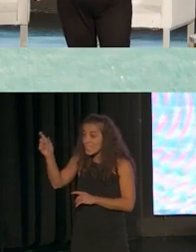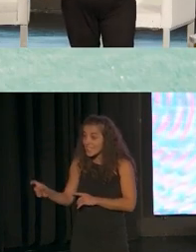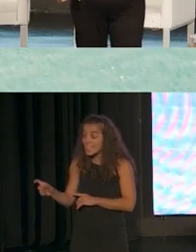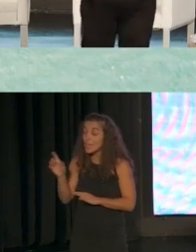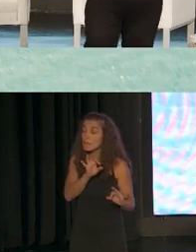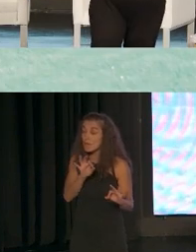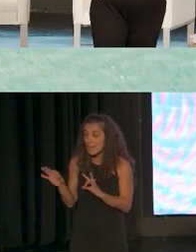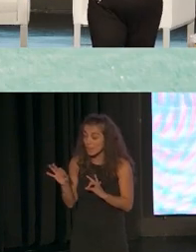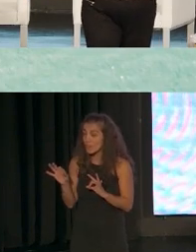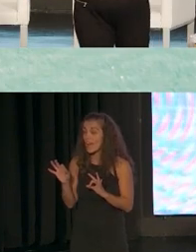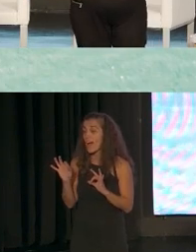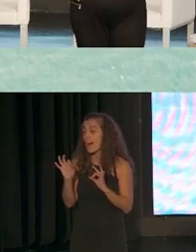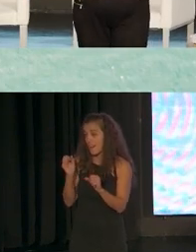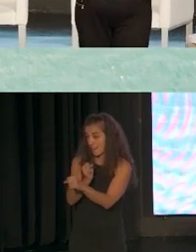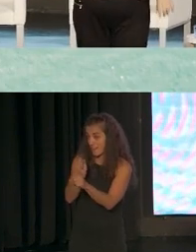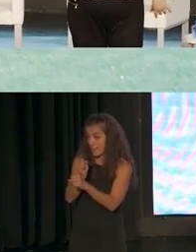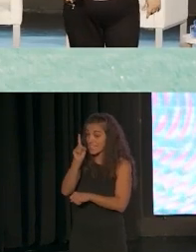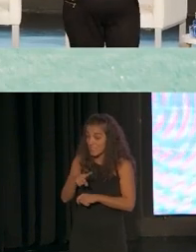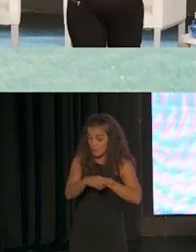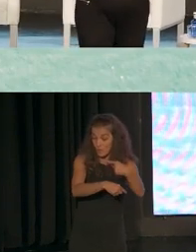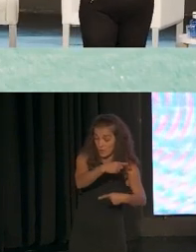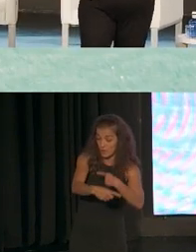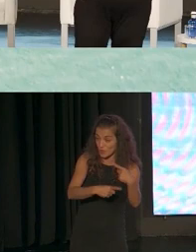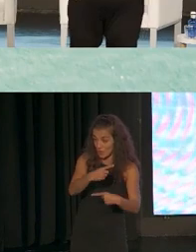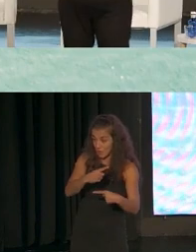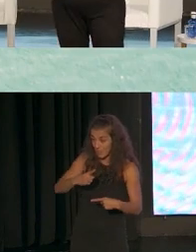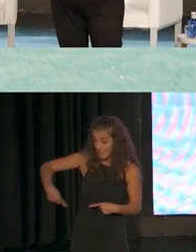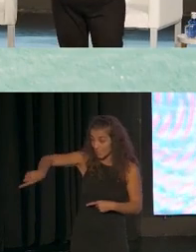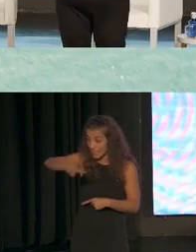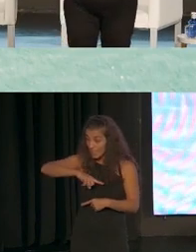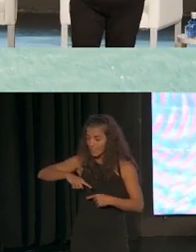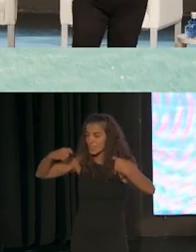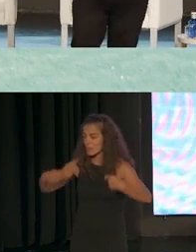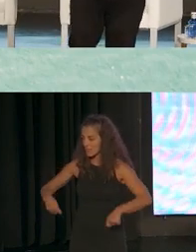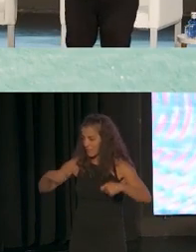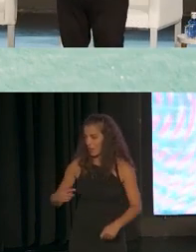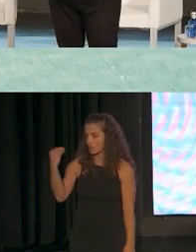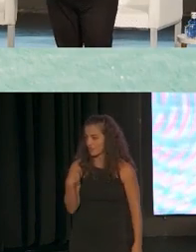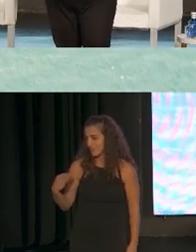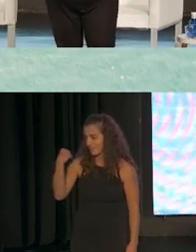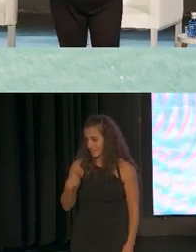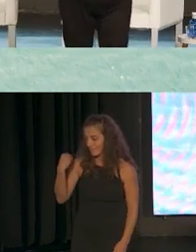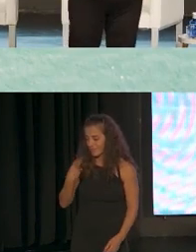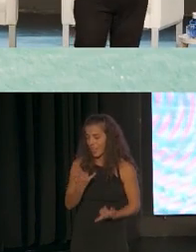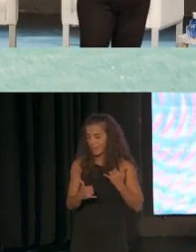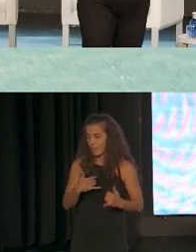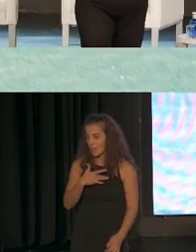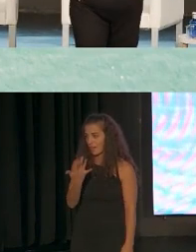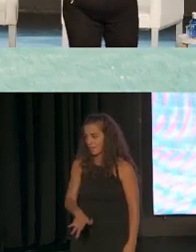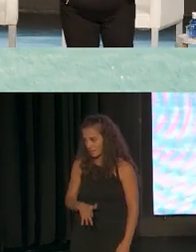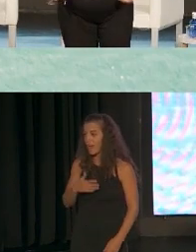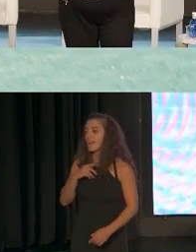laboral mía y mi y mi familia se pusieron super pesados hasta que yo al final dije pues mira